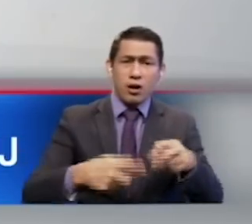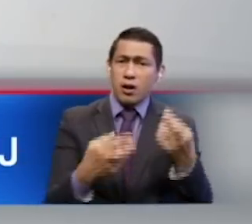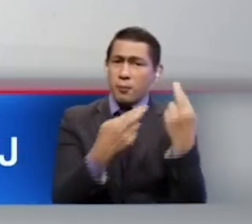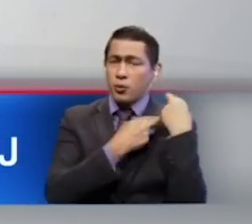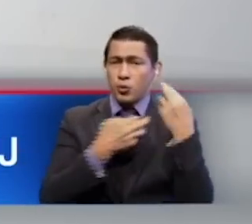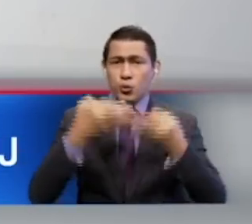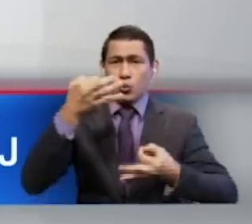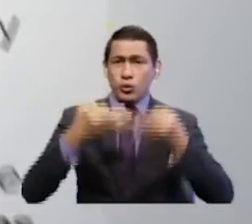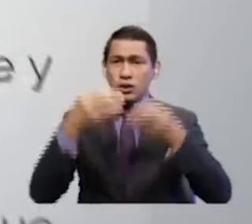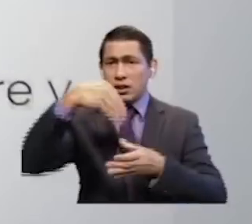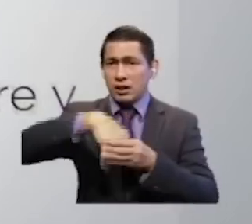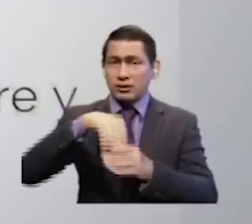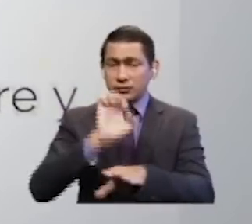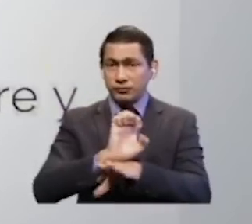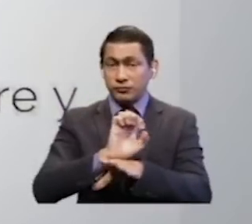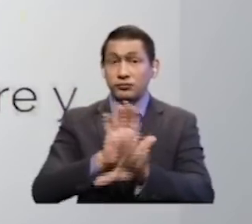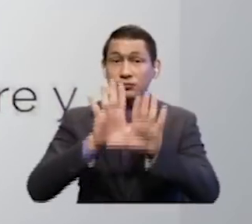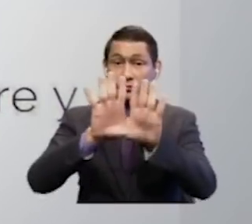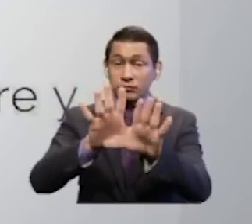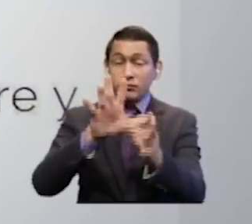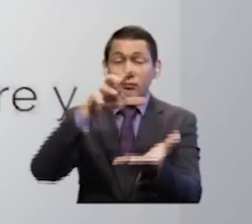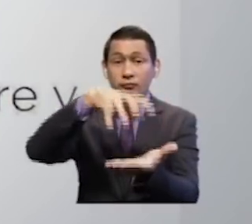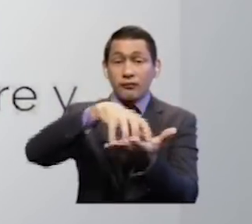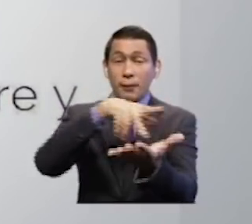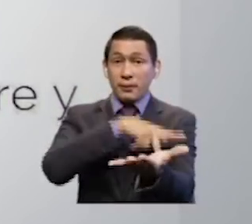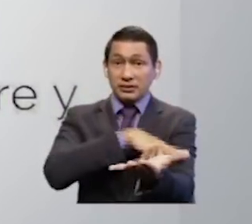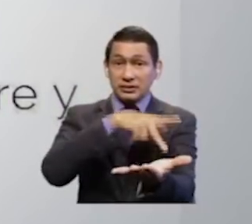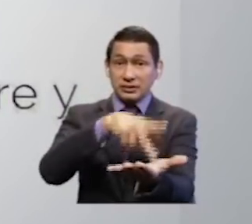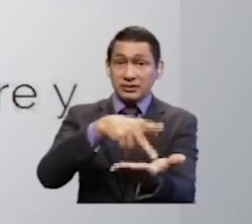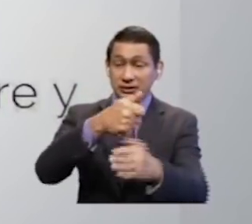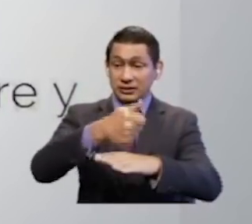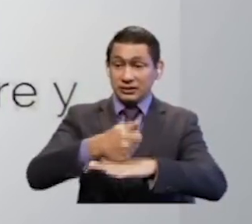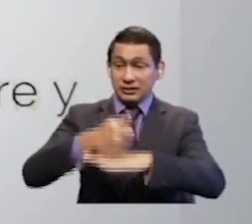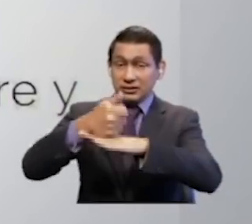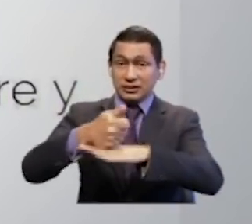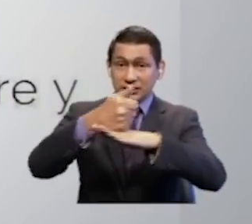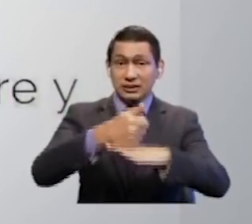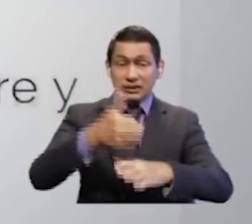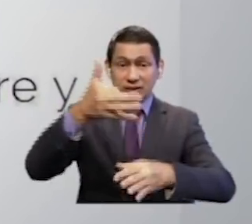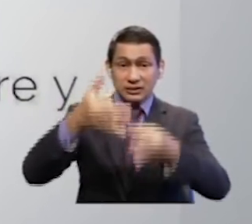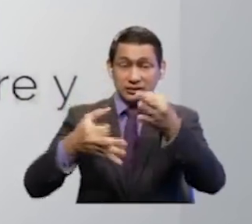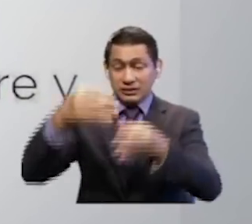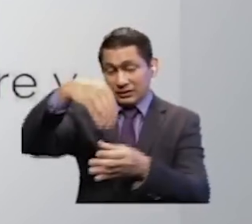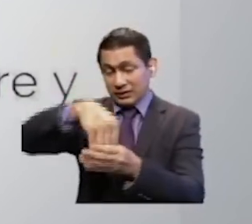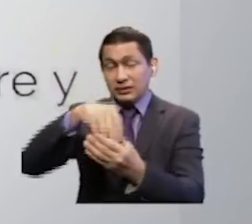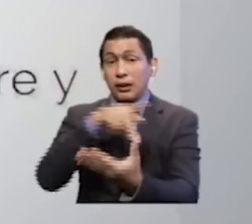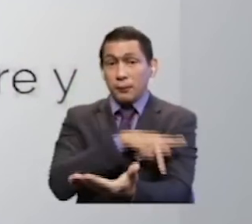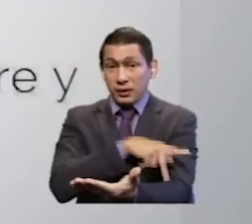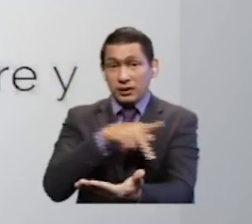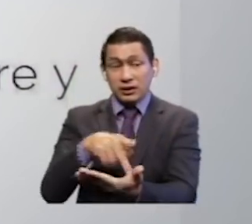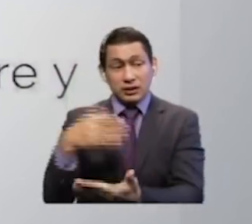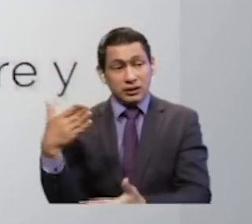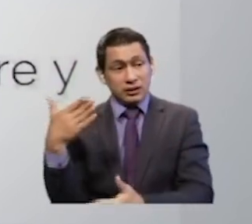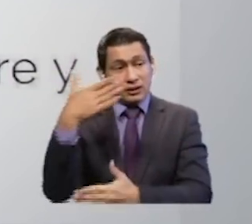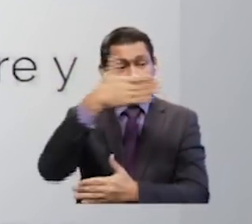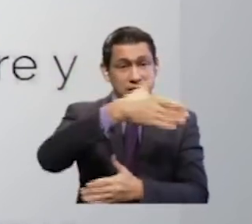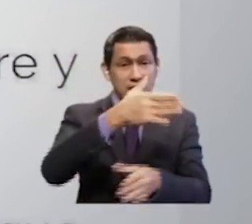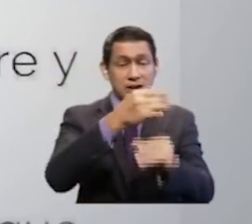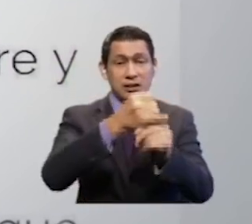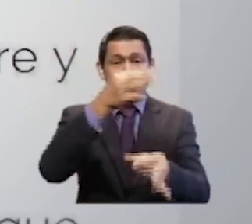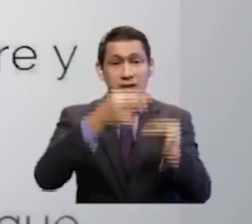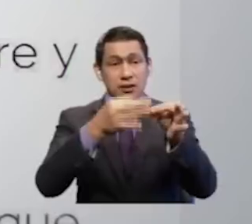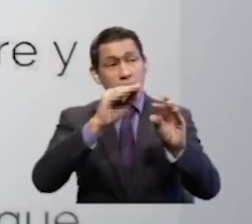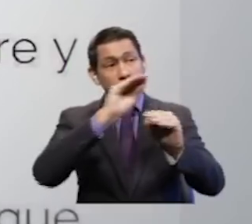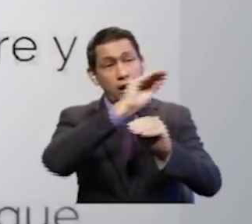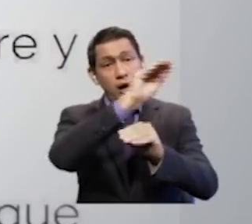este miércoles, el gremio de juristas de Pichincha ha convocado a una movilización en la ciudad de Quito hacia el Consejo de la Judicatura para entregar un exhorto a los